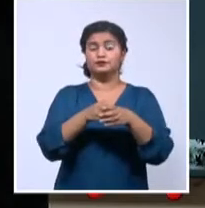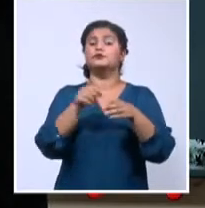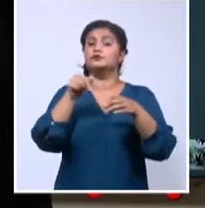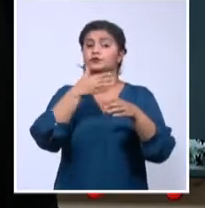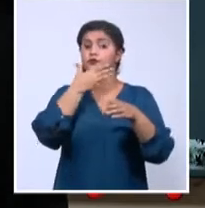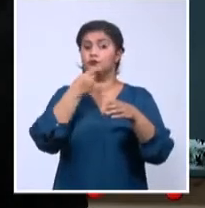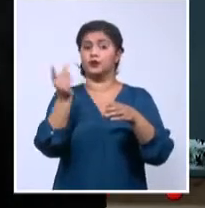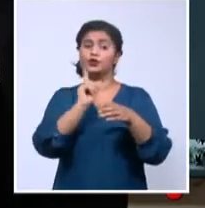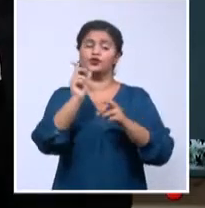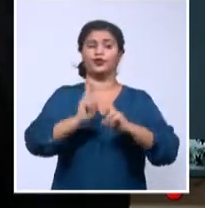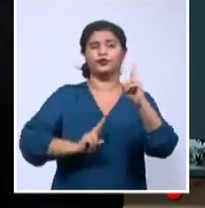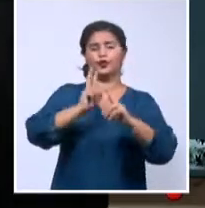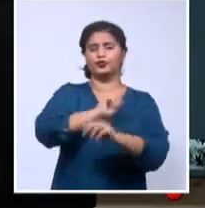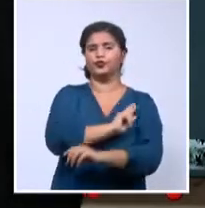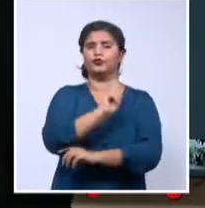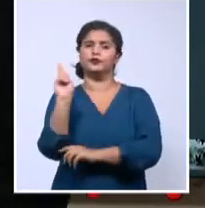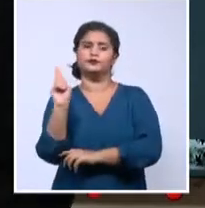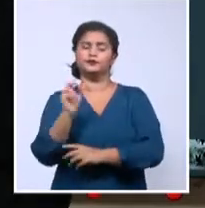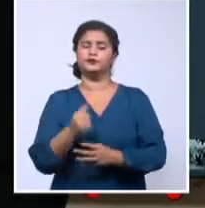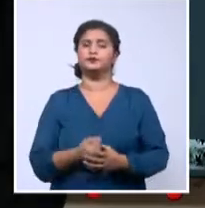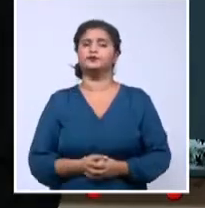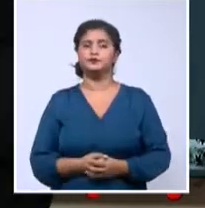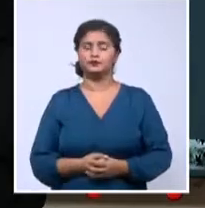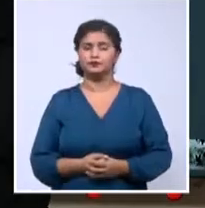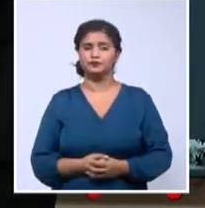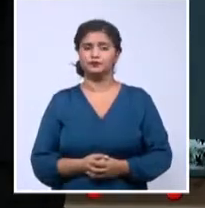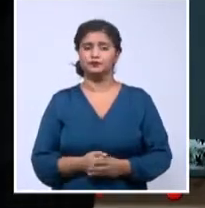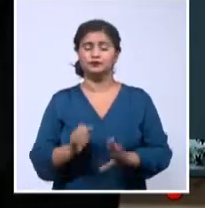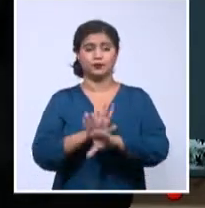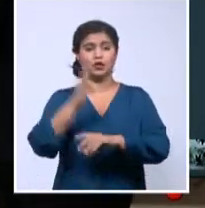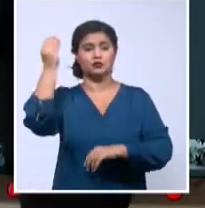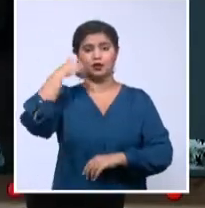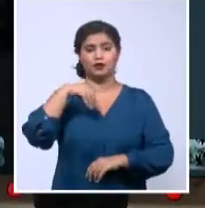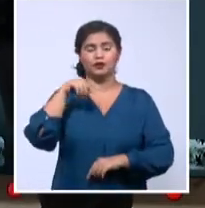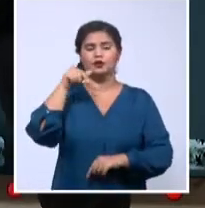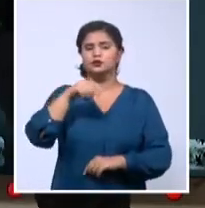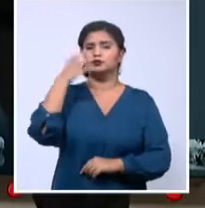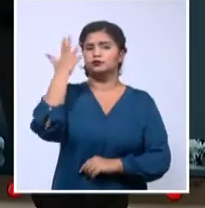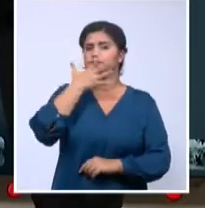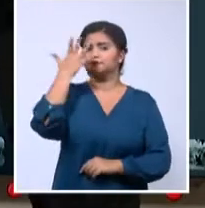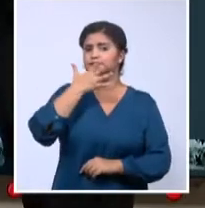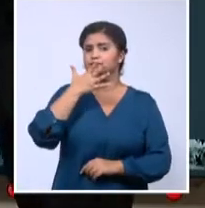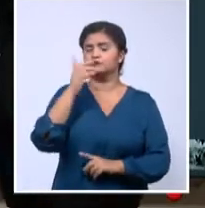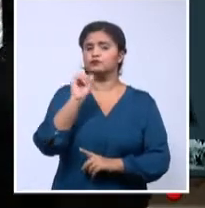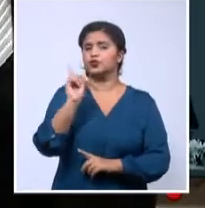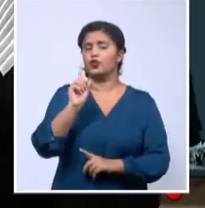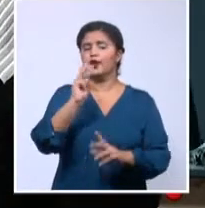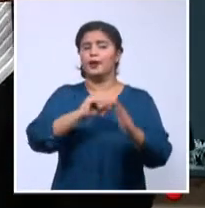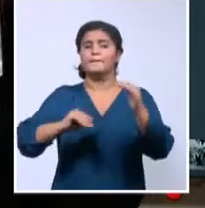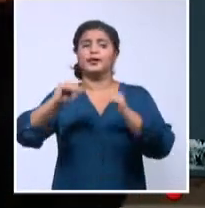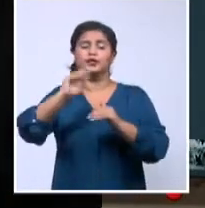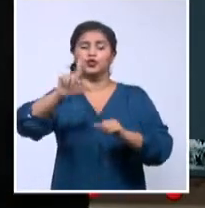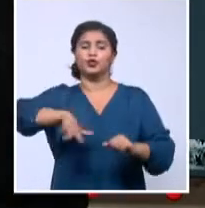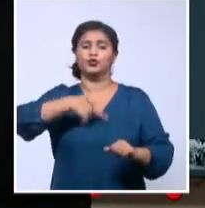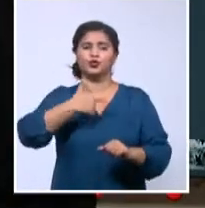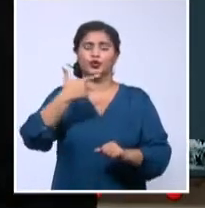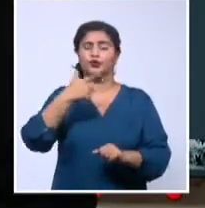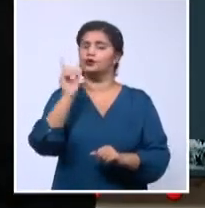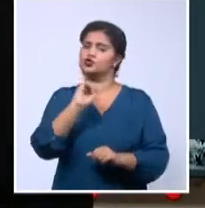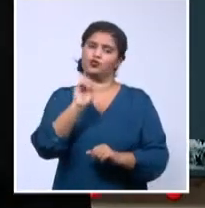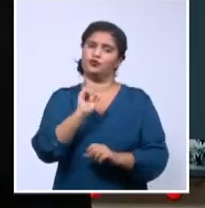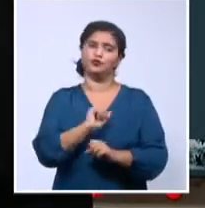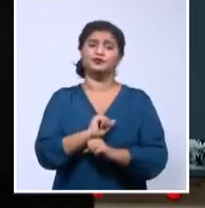cosa. ¿Les queda claro el hecho de que quien está rompiendo el diálogo no es el ministro de Cultura? Y les pongo solo un ejemplo. Si